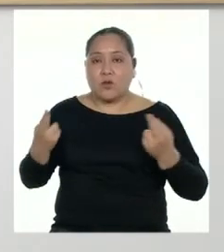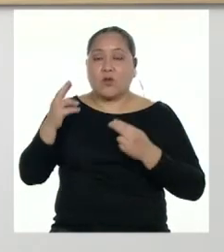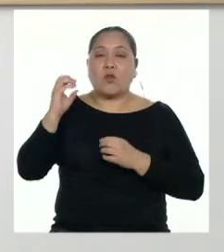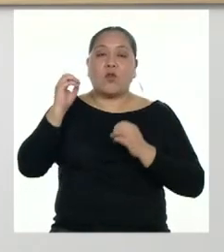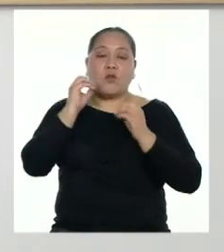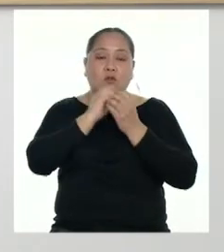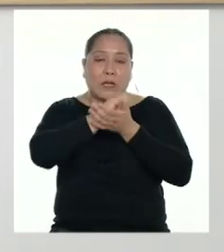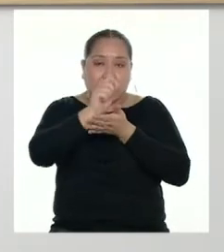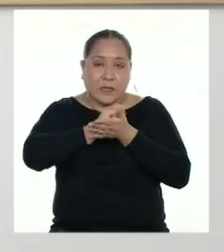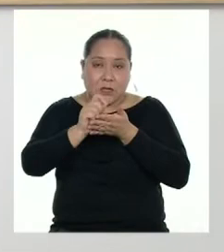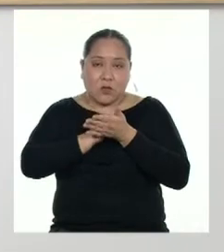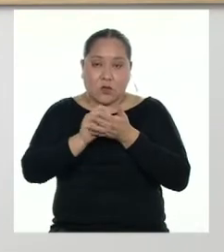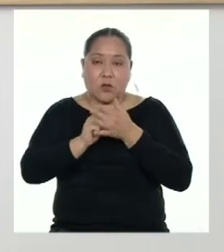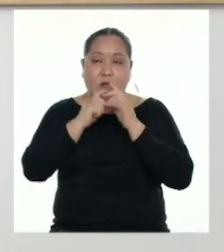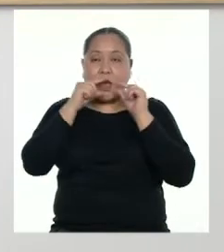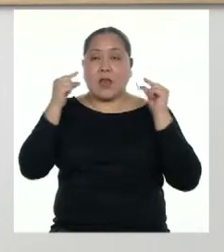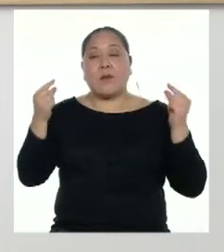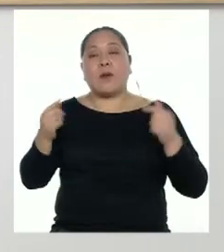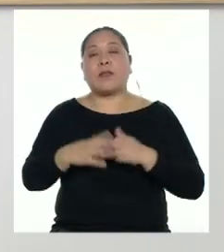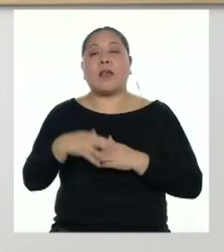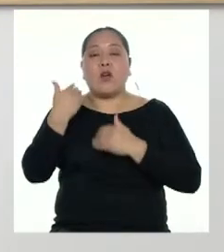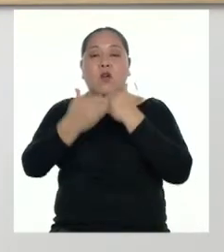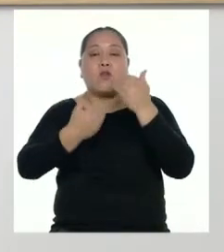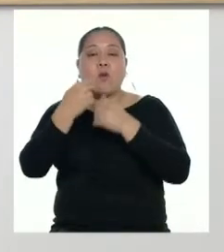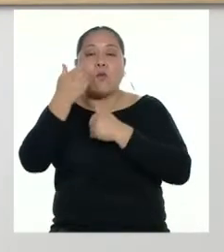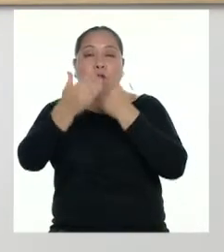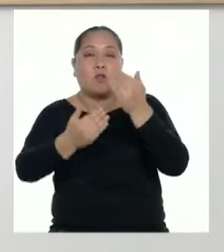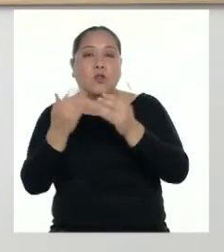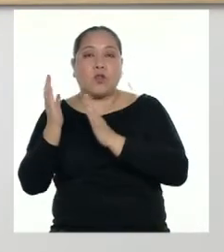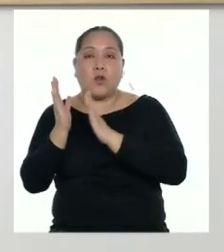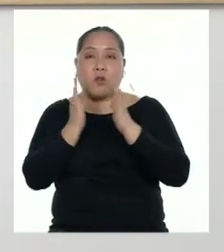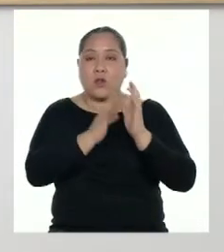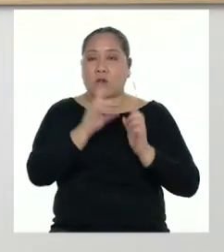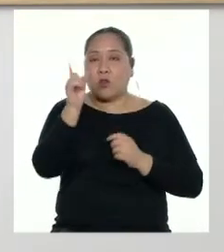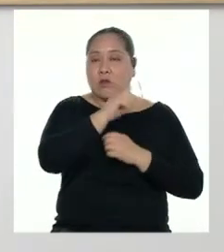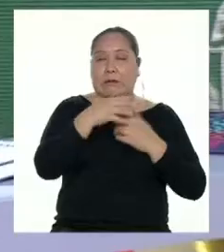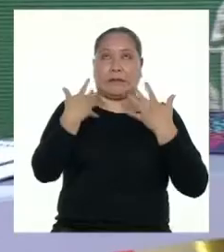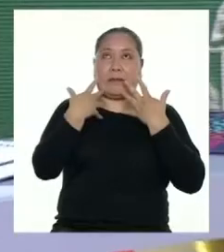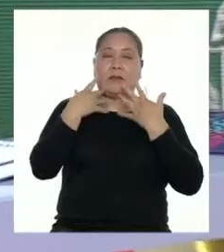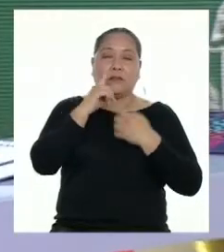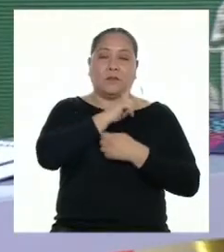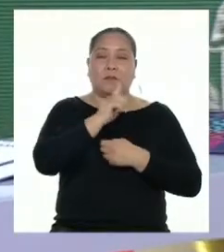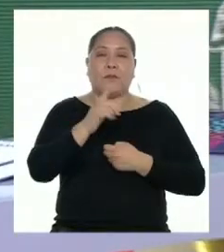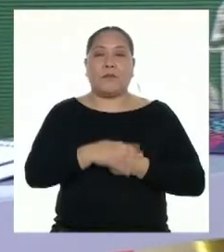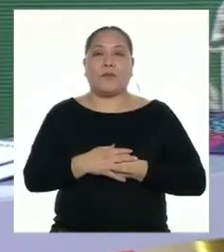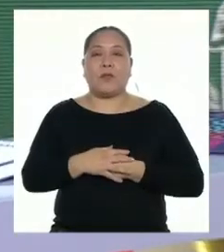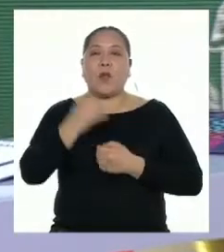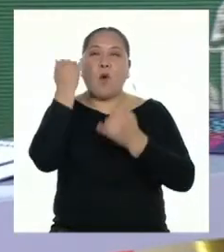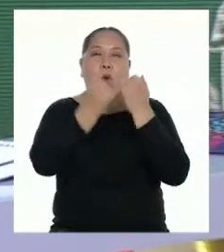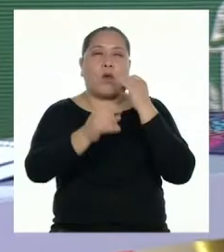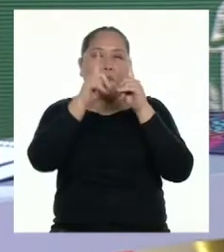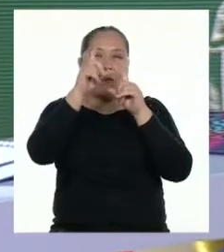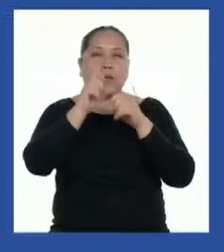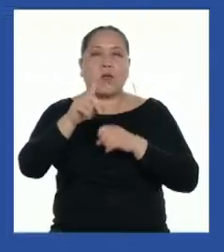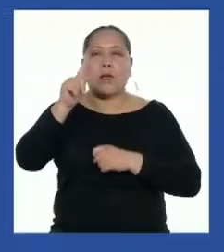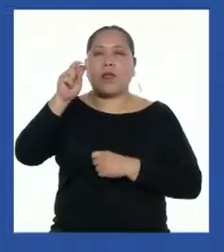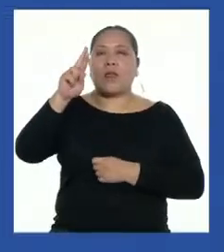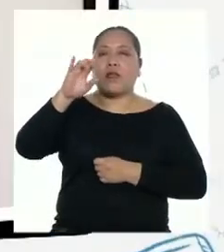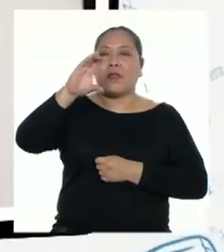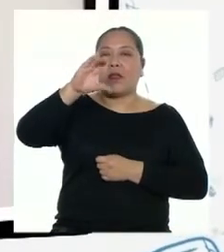ortográficos y gramaticales. Sigue un proceso ordenado, pero no te estreses. La última pregunta la hace